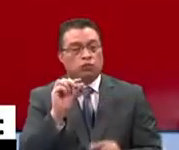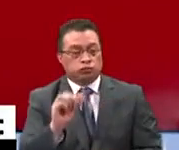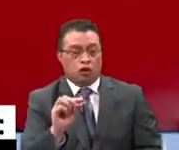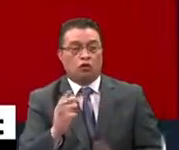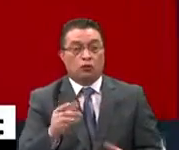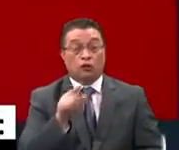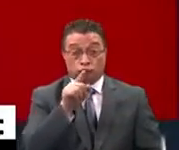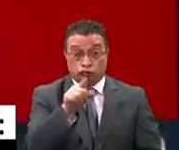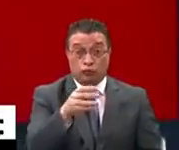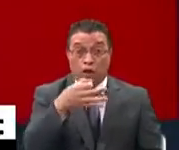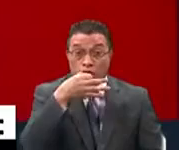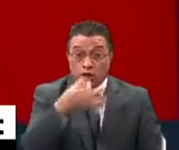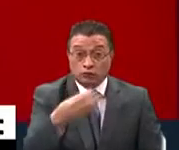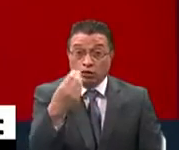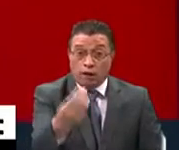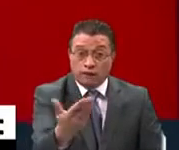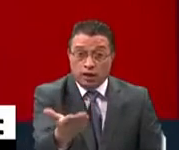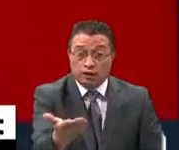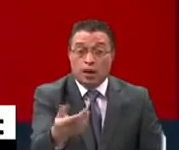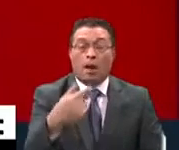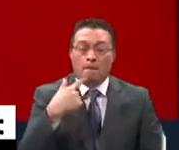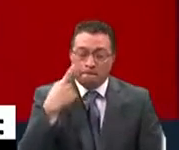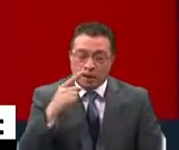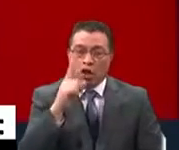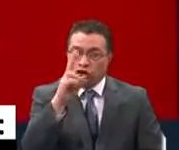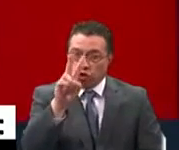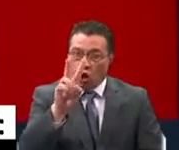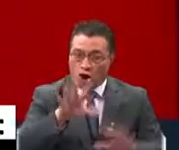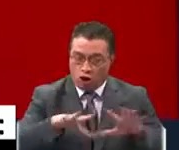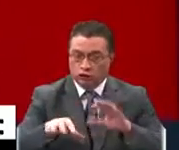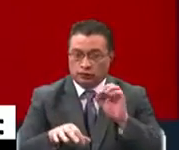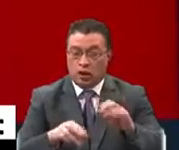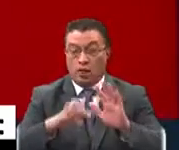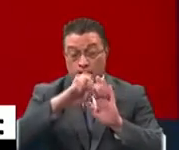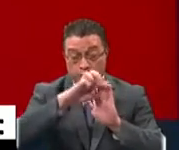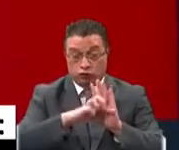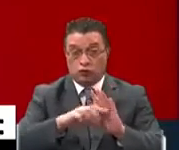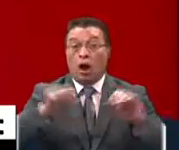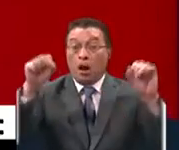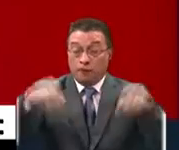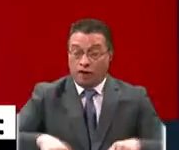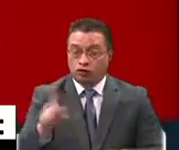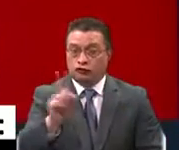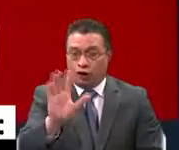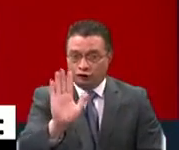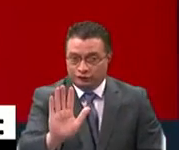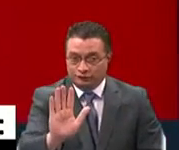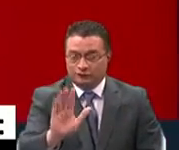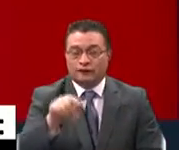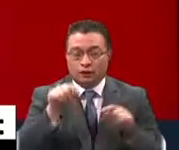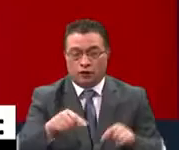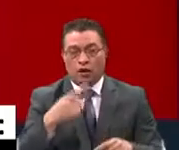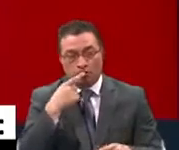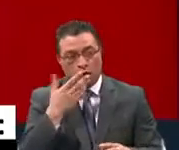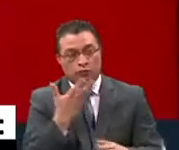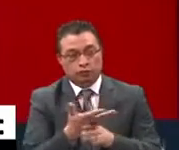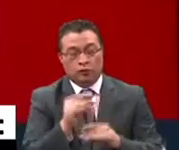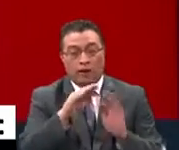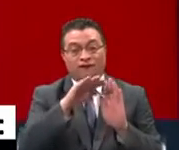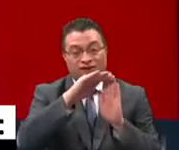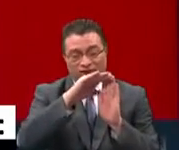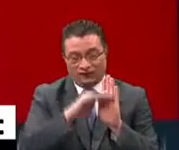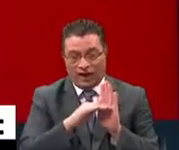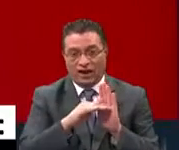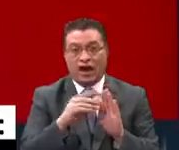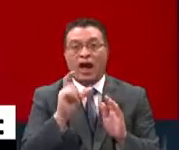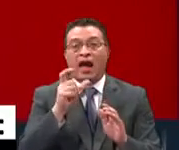cantidades. Usted lo ha señalado bien, efectivamente, pero quiero señalar dos cosas. El proyecto de ley no está aprobado. Nosotros sí, como Ejecutivo estamos promoviendo el bajar el número